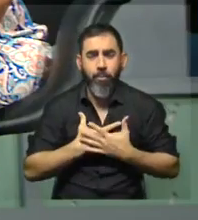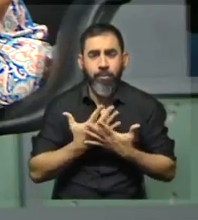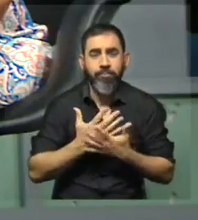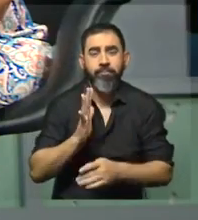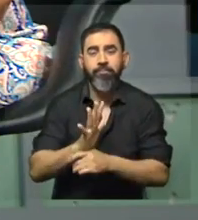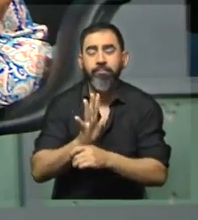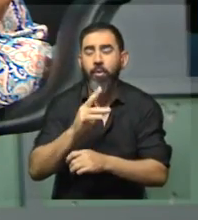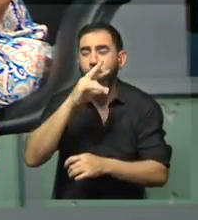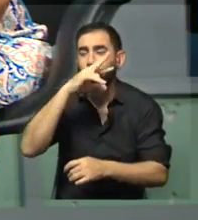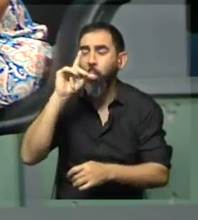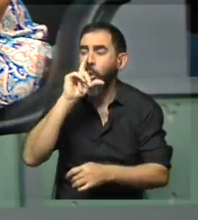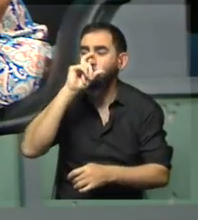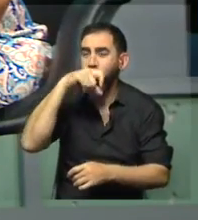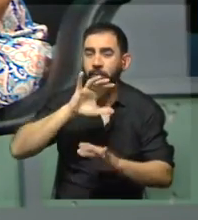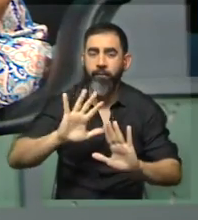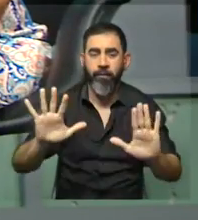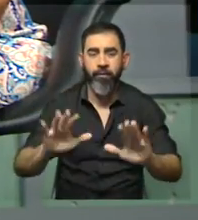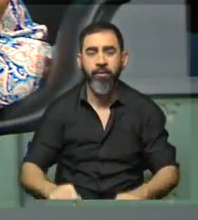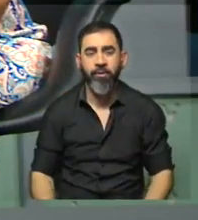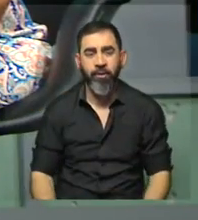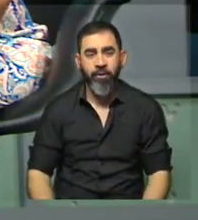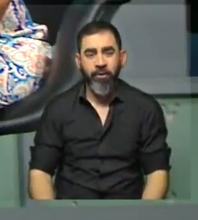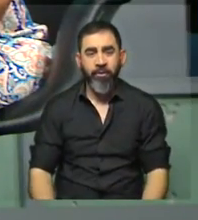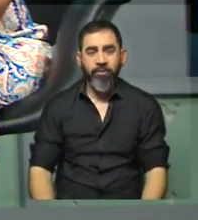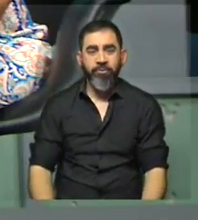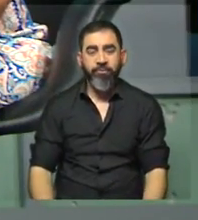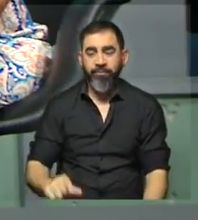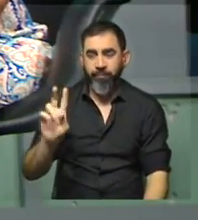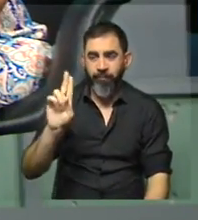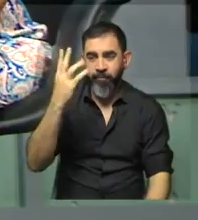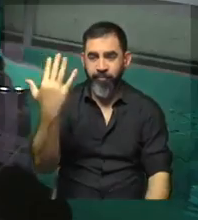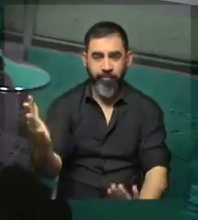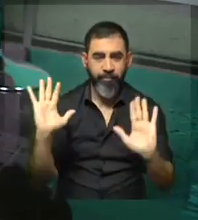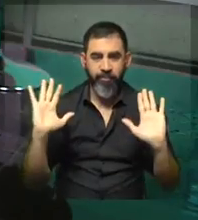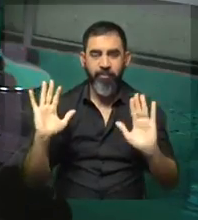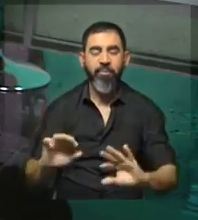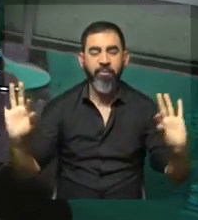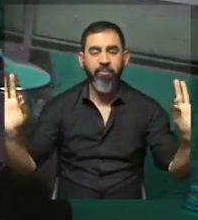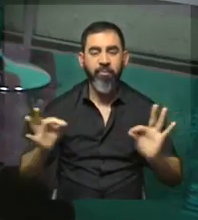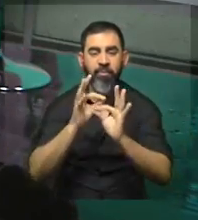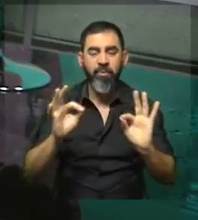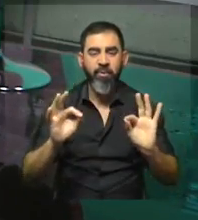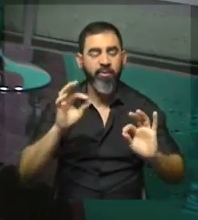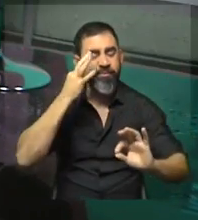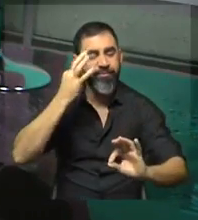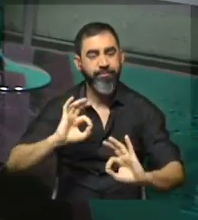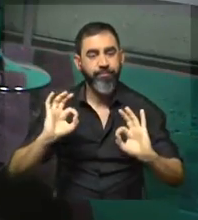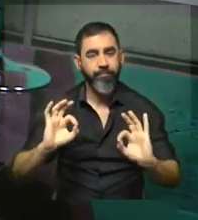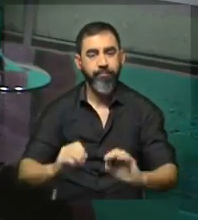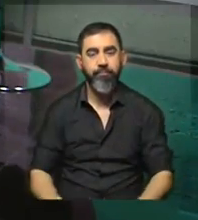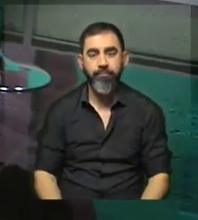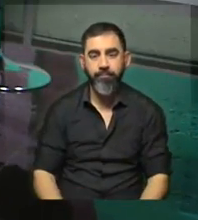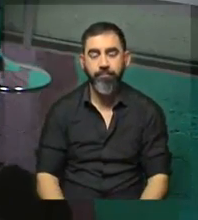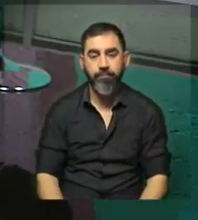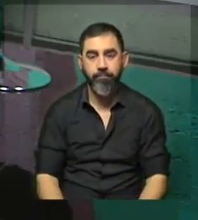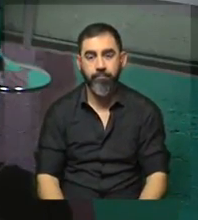Montevideo, le diré. Totalmente. Me dice, bueno, estos uruguayos. Es esto, ¿no? Totalmente. ¿Qué es el uruguayo? Y le dice, lo pone ahí,